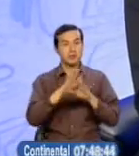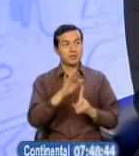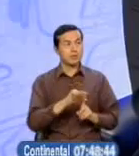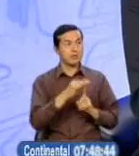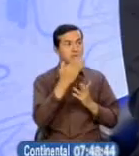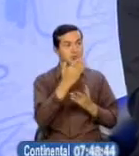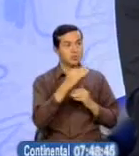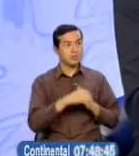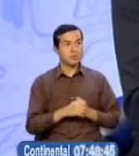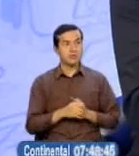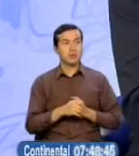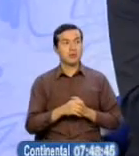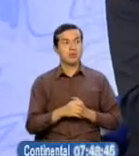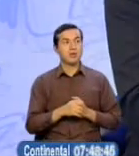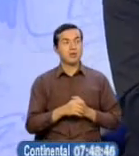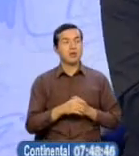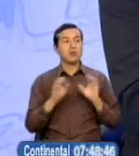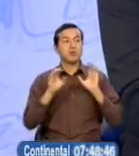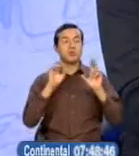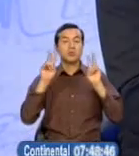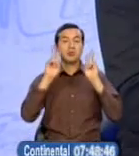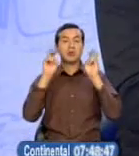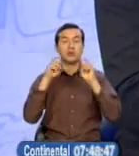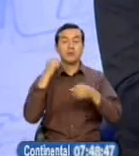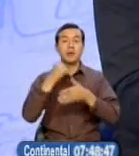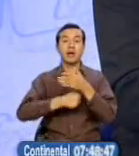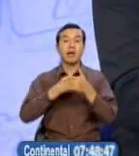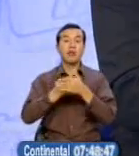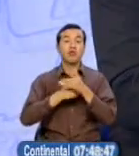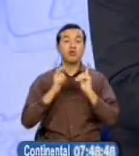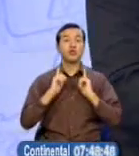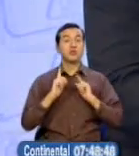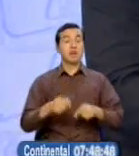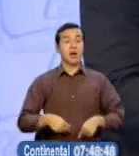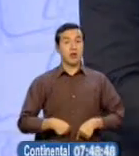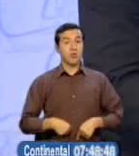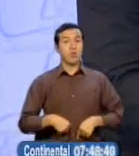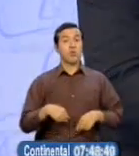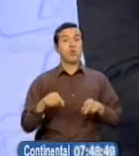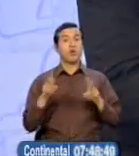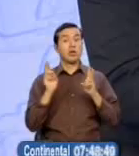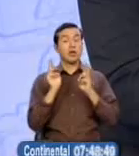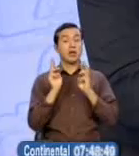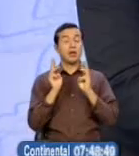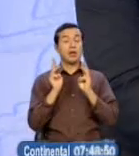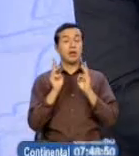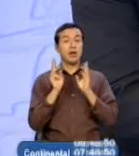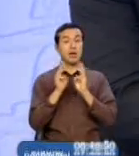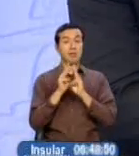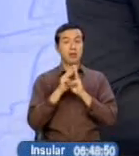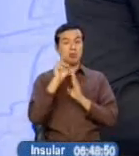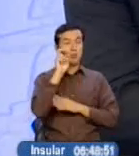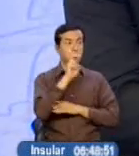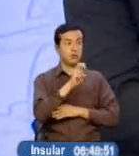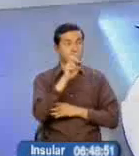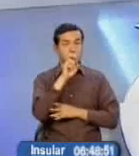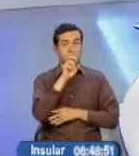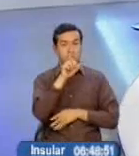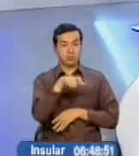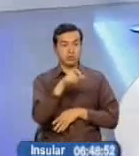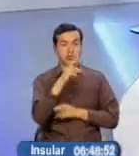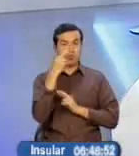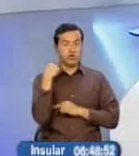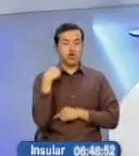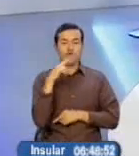indicaba Vanessa. Vamos a hablar un poco de esta competencia Reto Salud. Es una competencia de aventura y nos acompaña su organizador, Rodolfo Peralta.